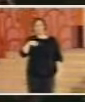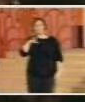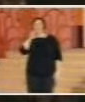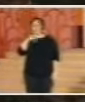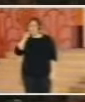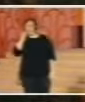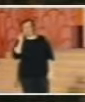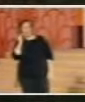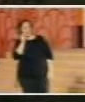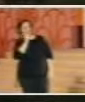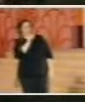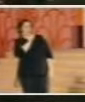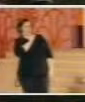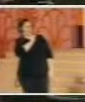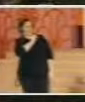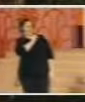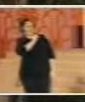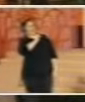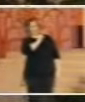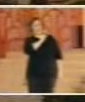Esperen que me fijo.